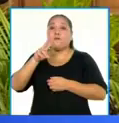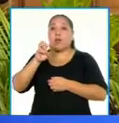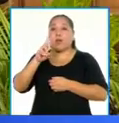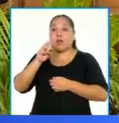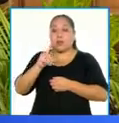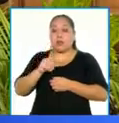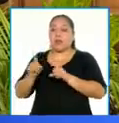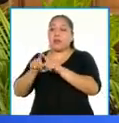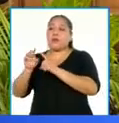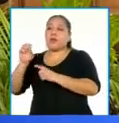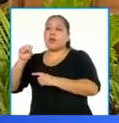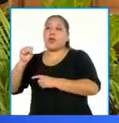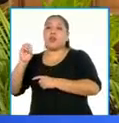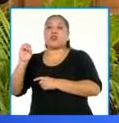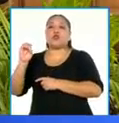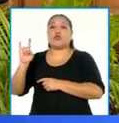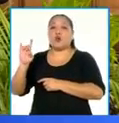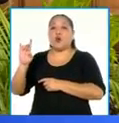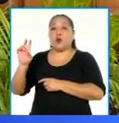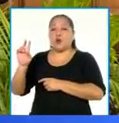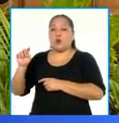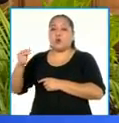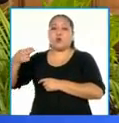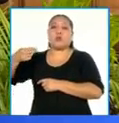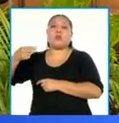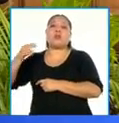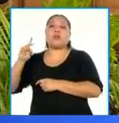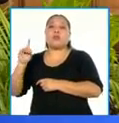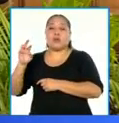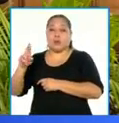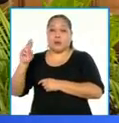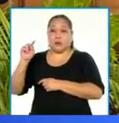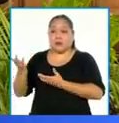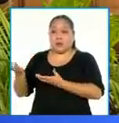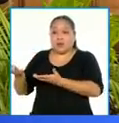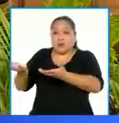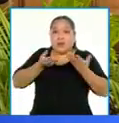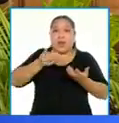permitir que recibamos 1.000 toneladas